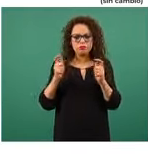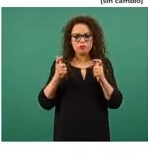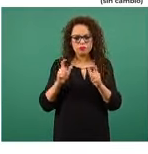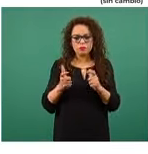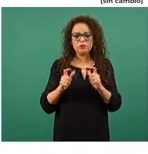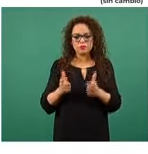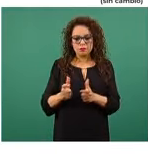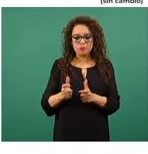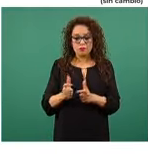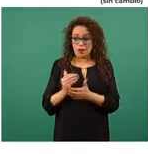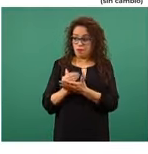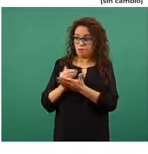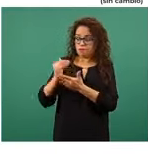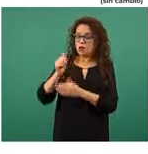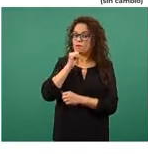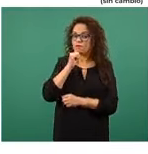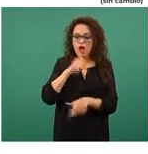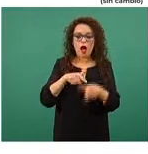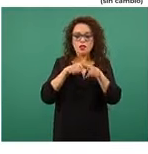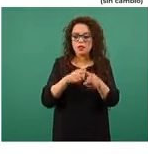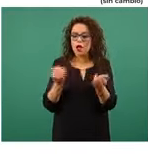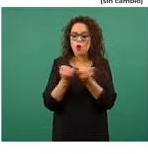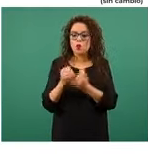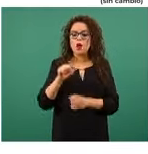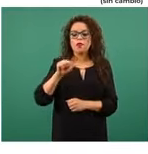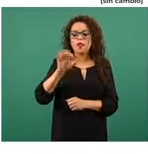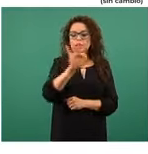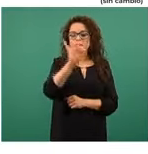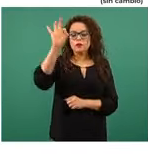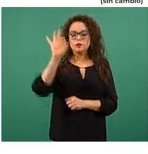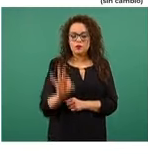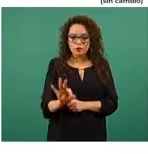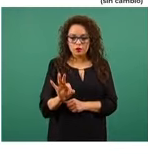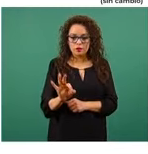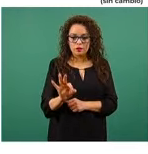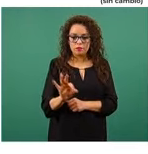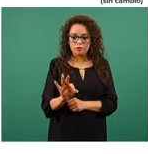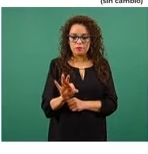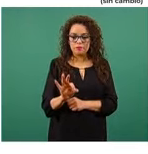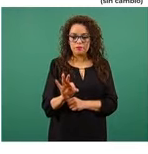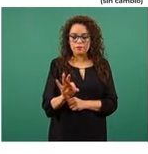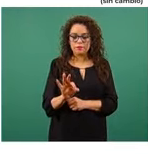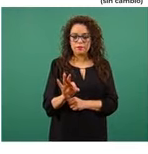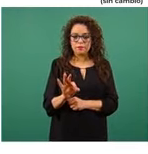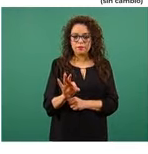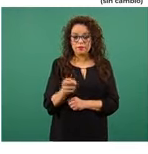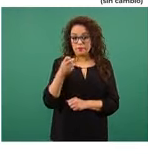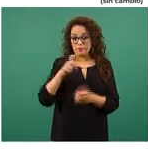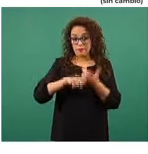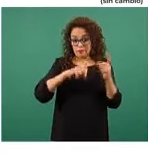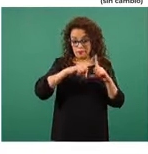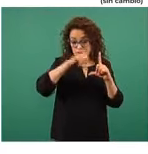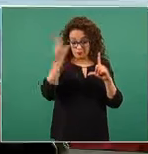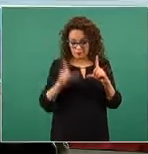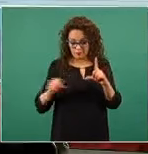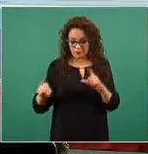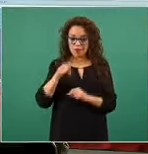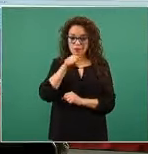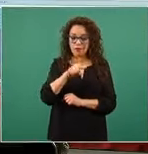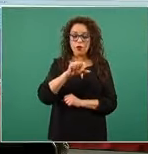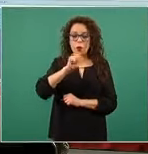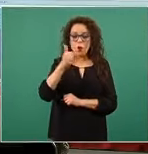días importantes, siguen un 16% esta ocupación nacional y más aún cuando la vemos por tipo de cama. Si vemos